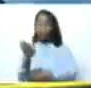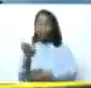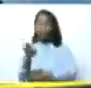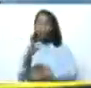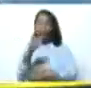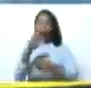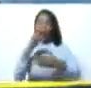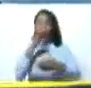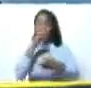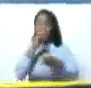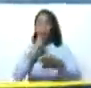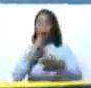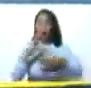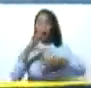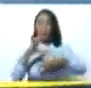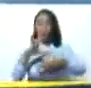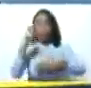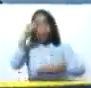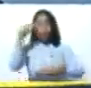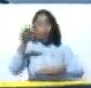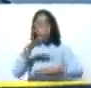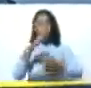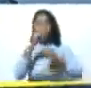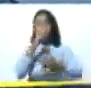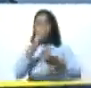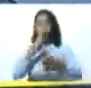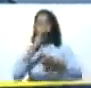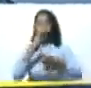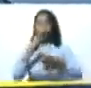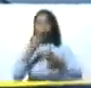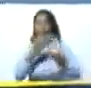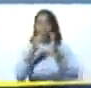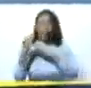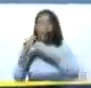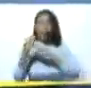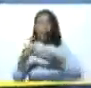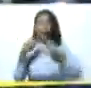Bicentenario del Pueblo y Banco de las Comunas le dé el aporte. Exacto. ¿Qué más dice, Eneida?